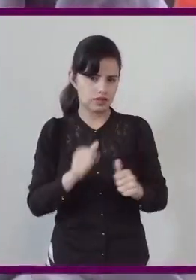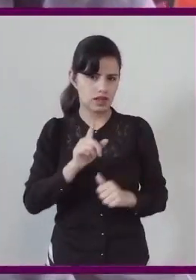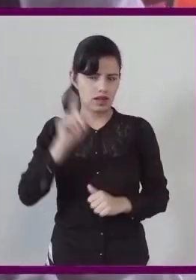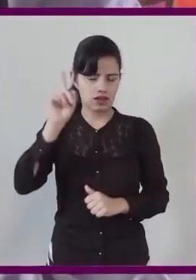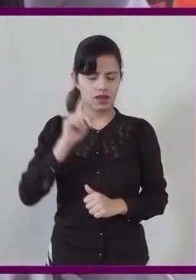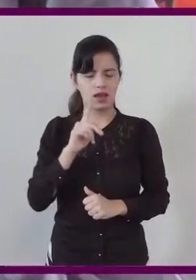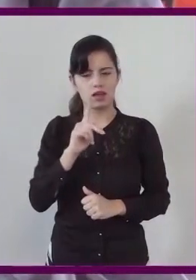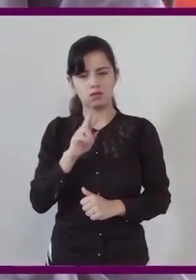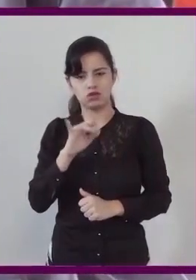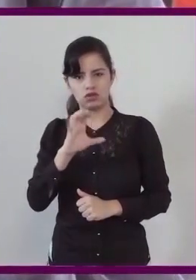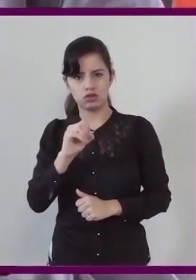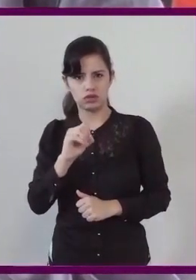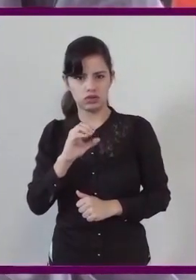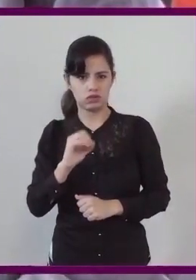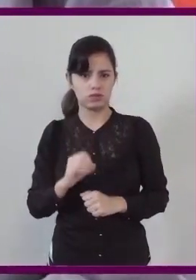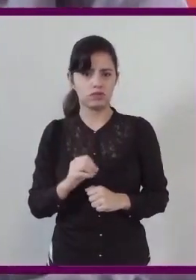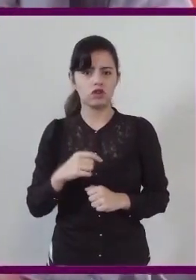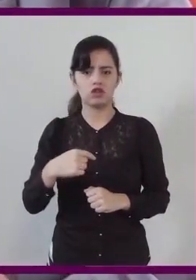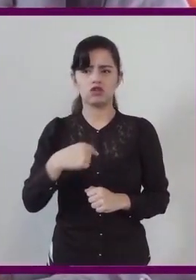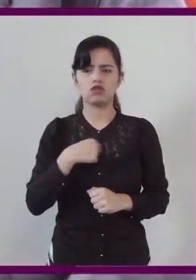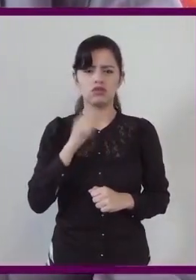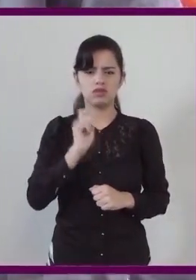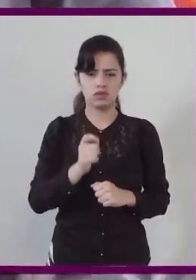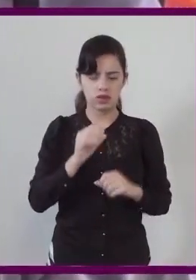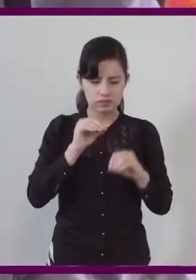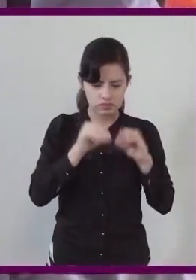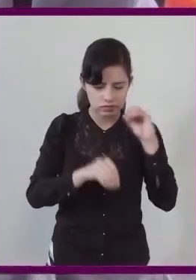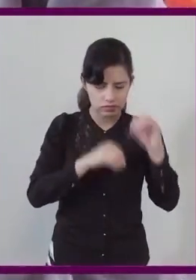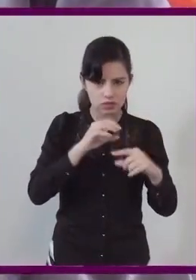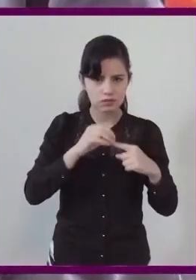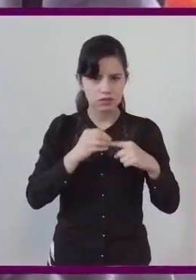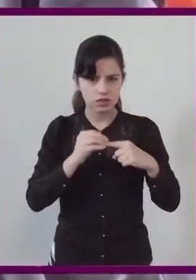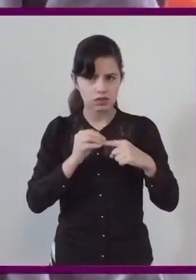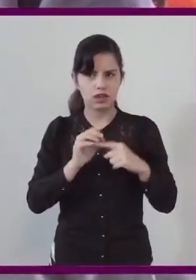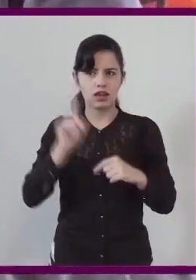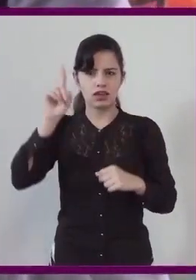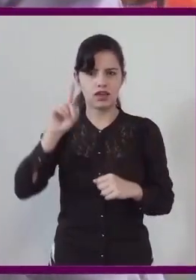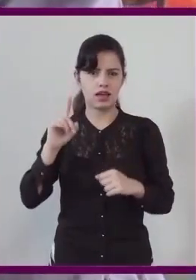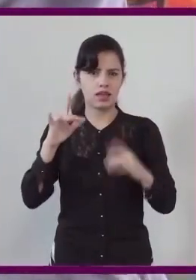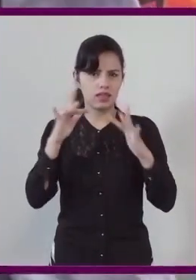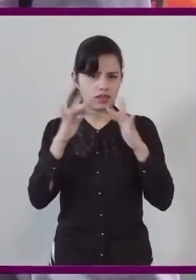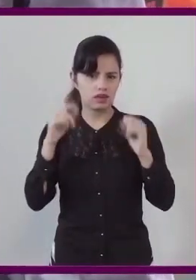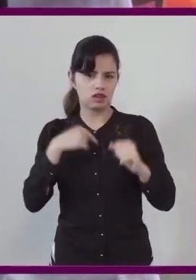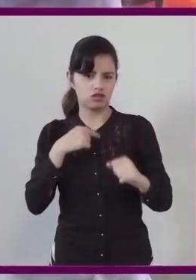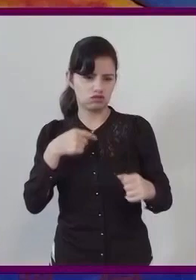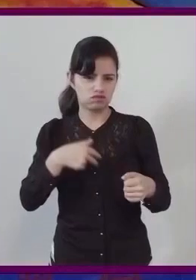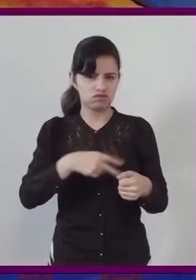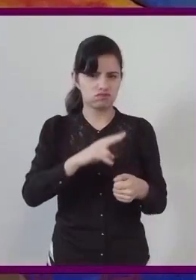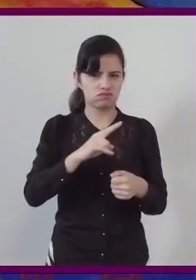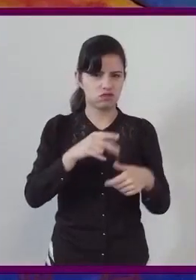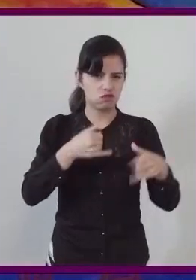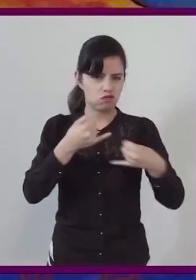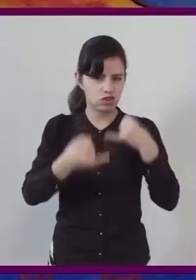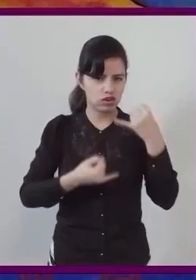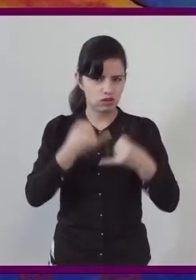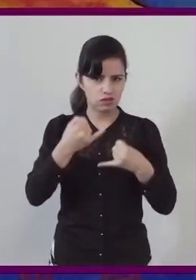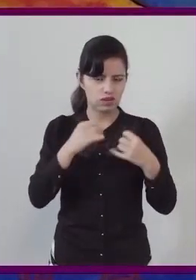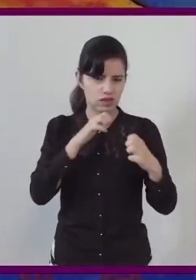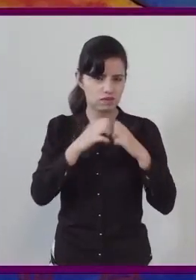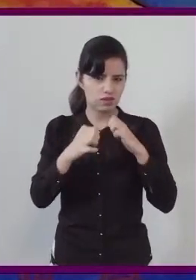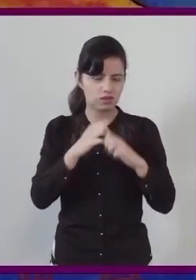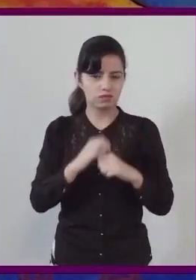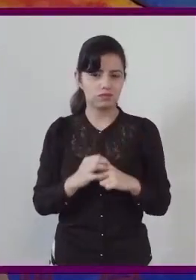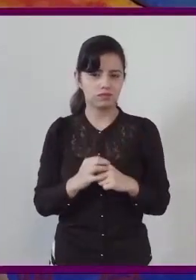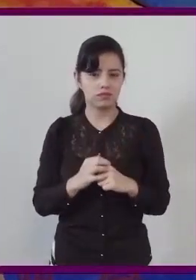Rico: soy una canasta con frijoles, soy Maradona contra Inglaterra anotándote 2 goles. En el caso de